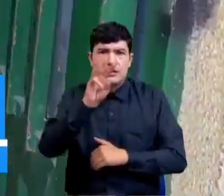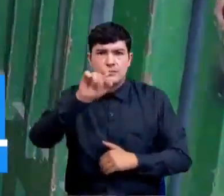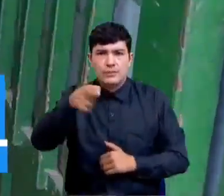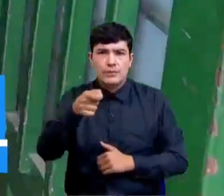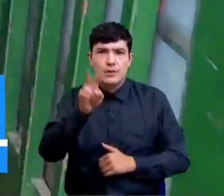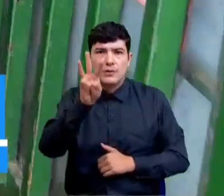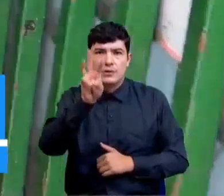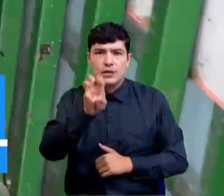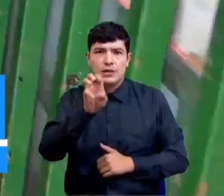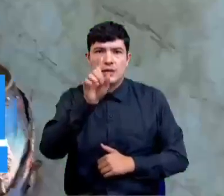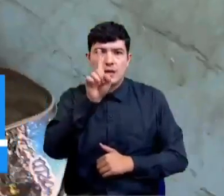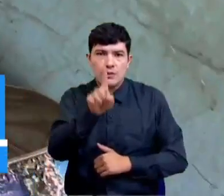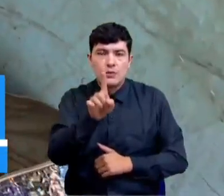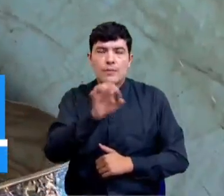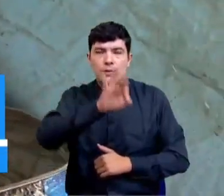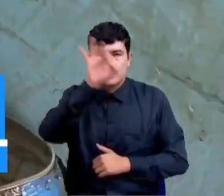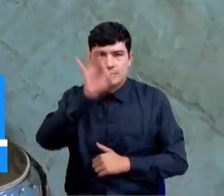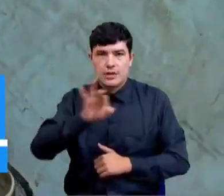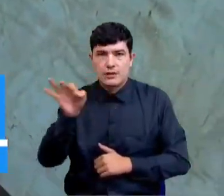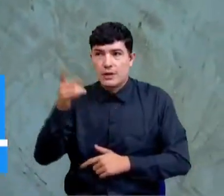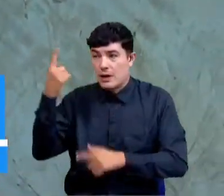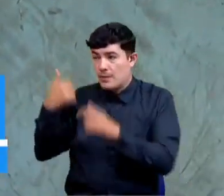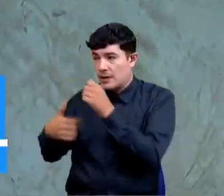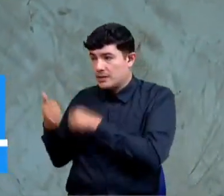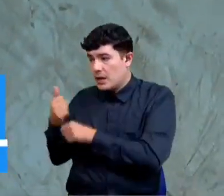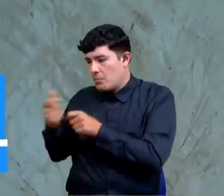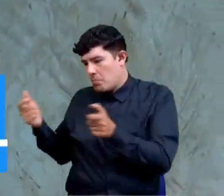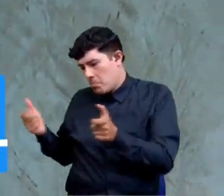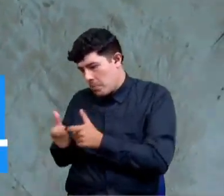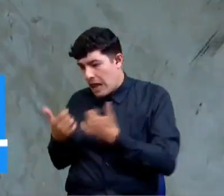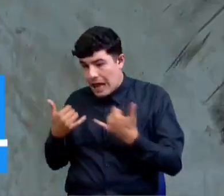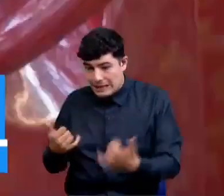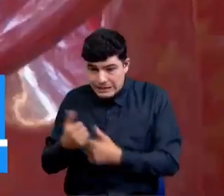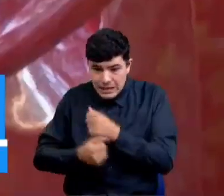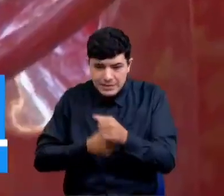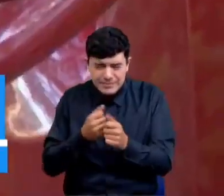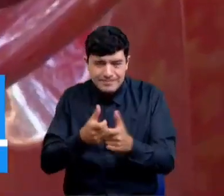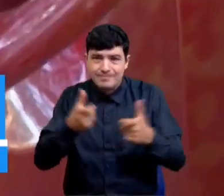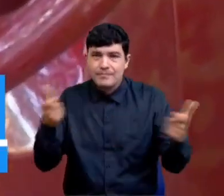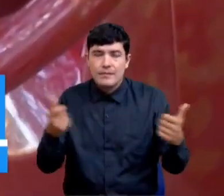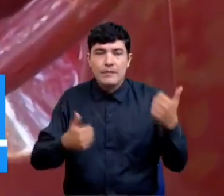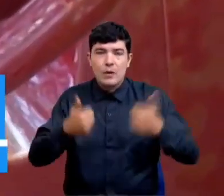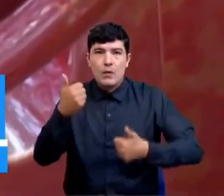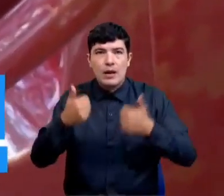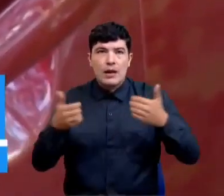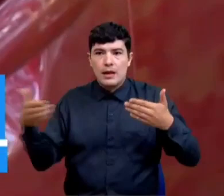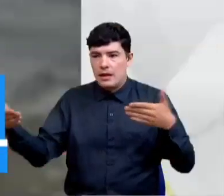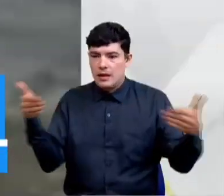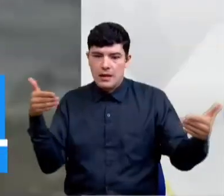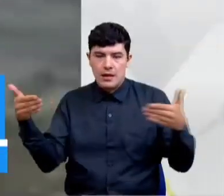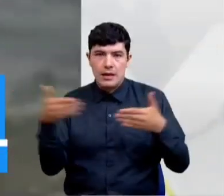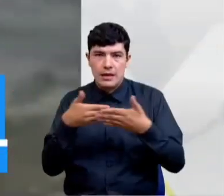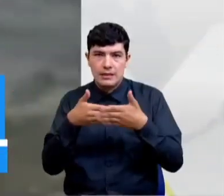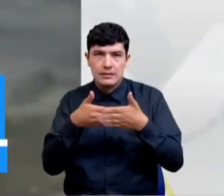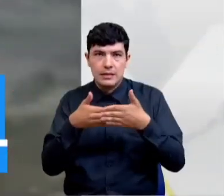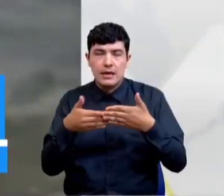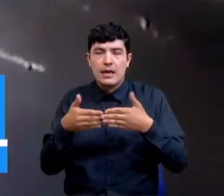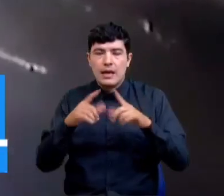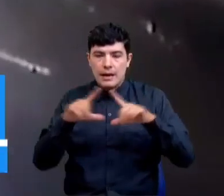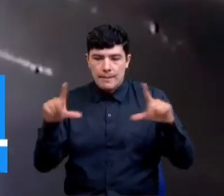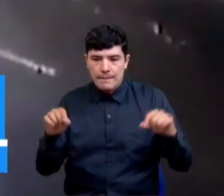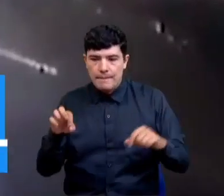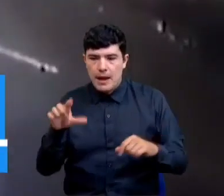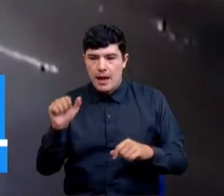3.85% en comparación con el mismo periodo en el 2022. Las piezas más hurtadas fueron los espejos laterales, las placas,